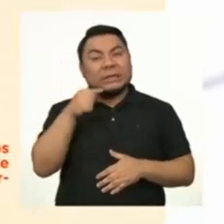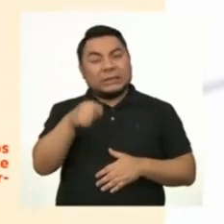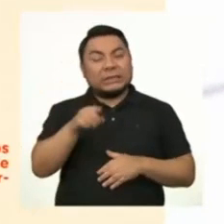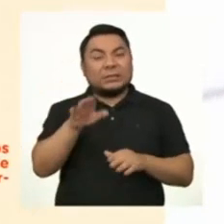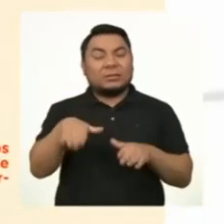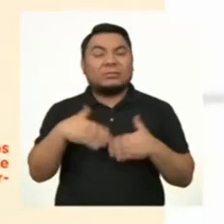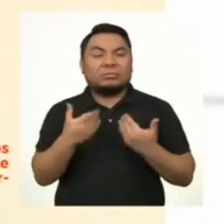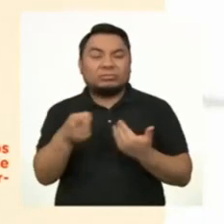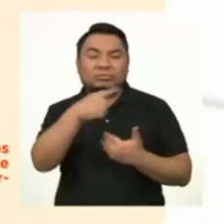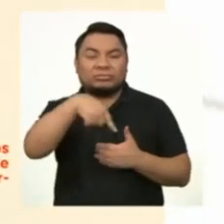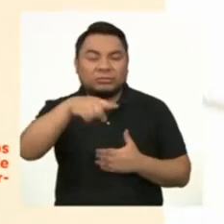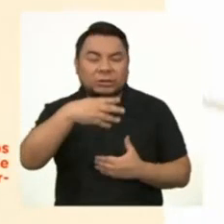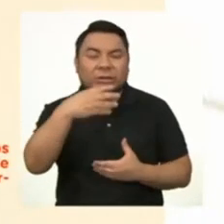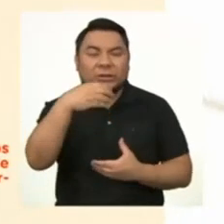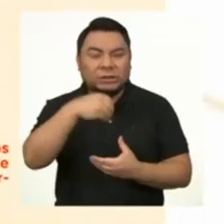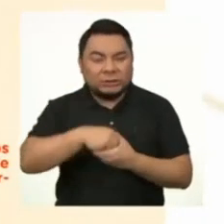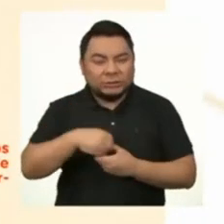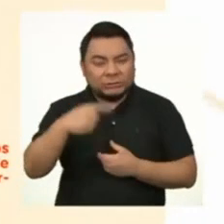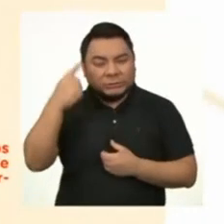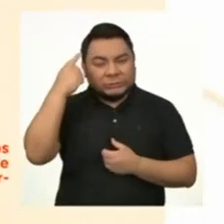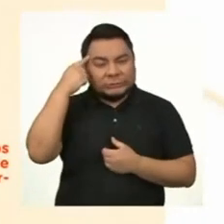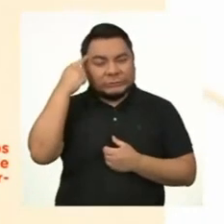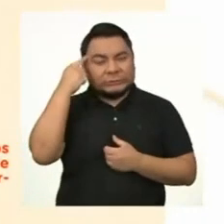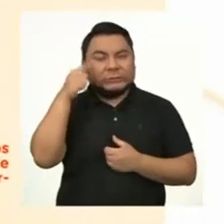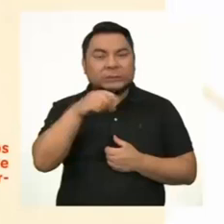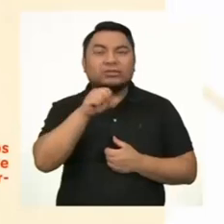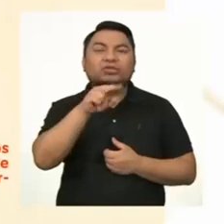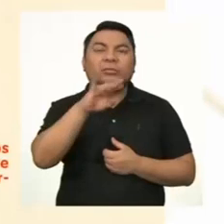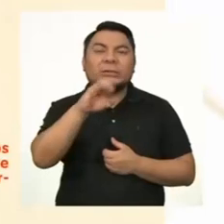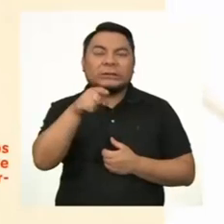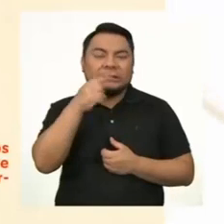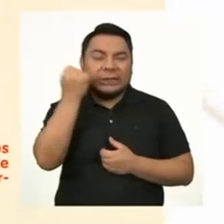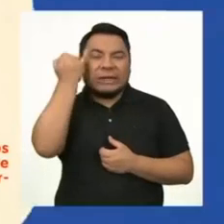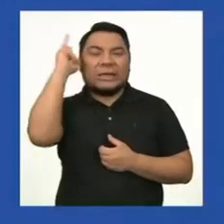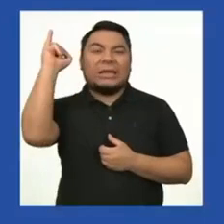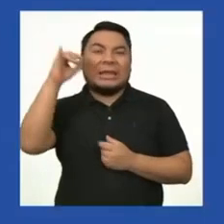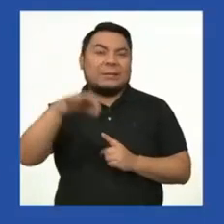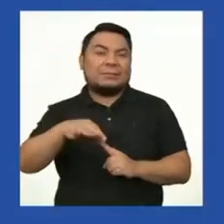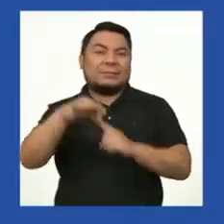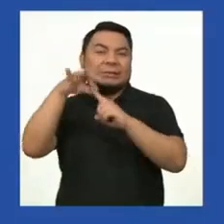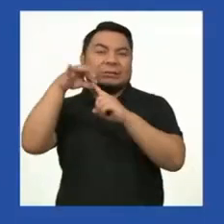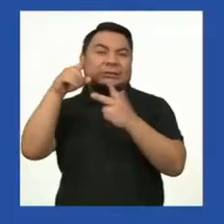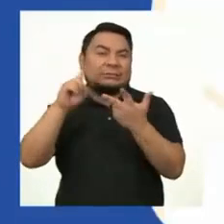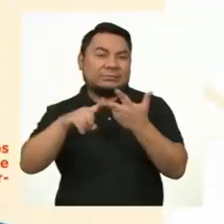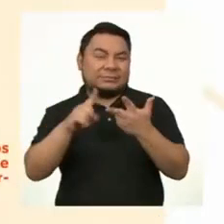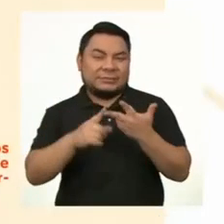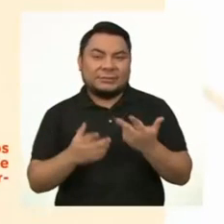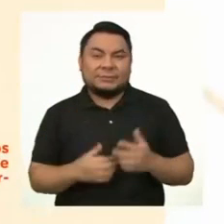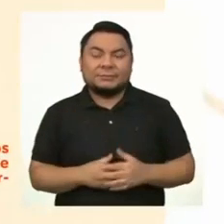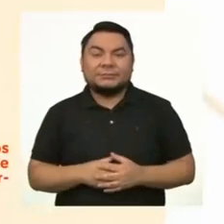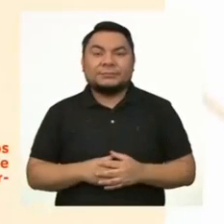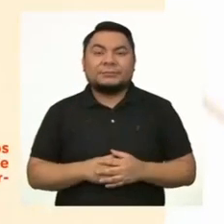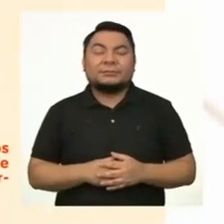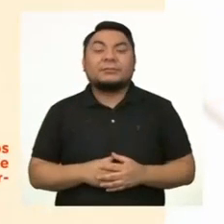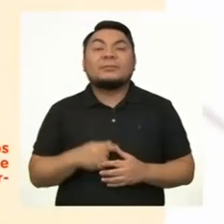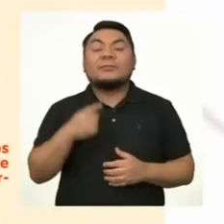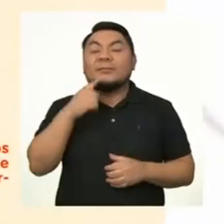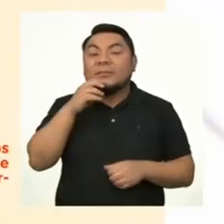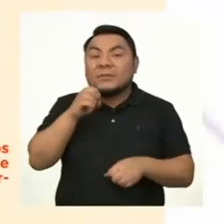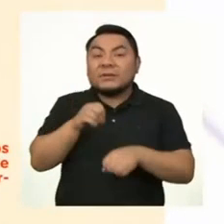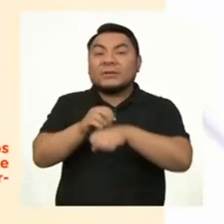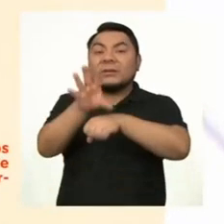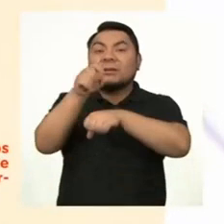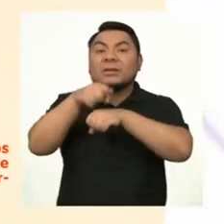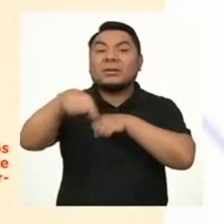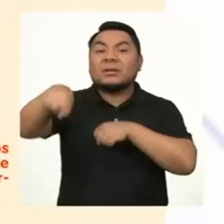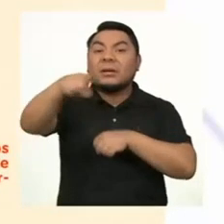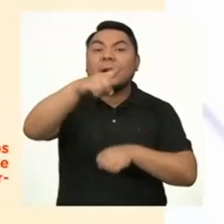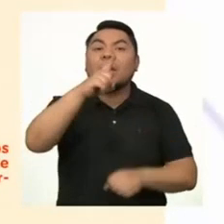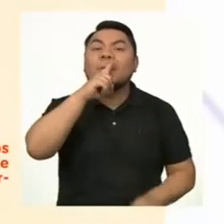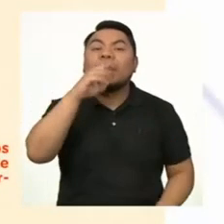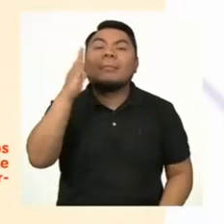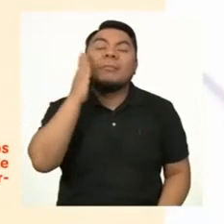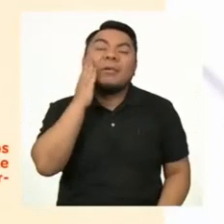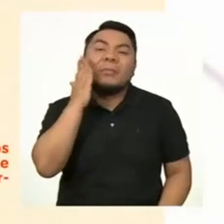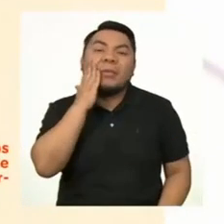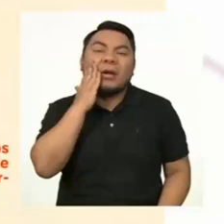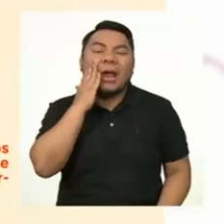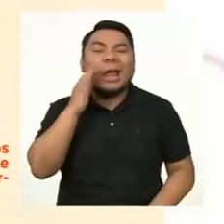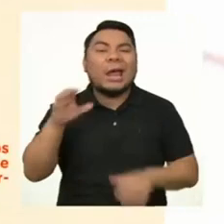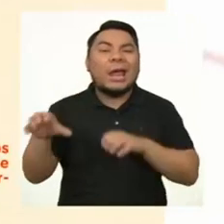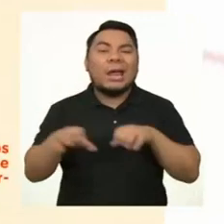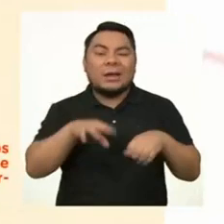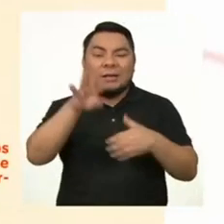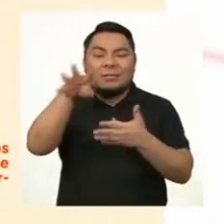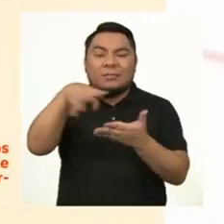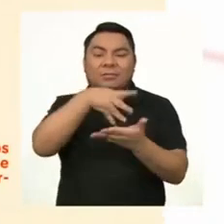técnica de supresión también podemos deducir igual de fácil la idea principal. Es recomendable que los padres y madres elaboren